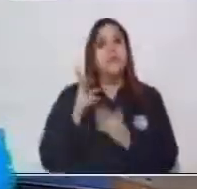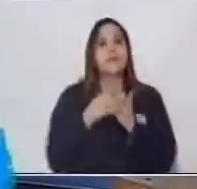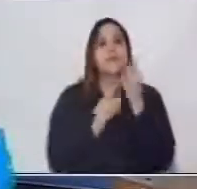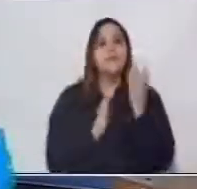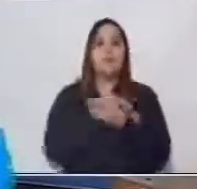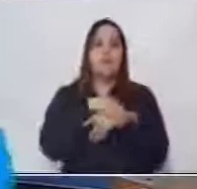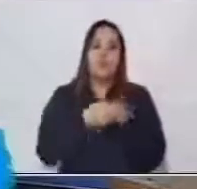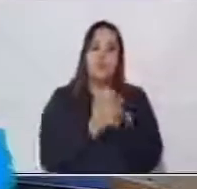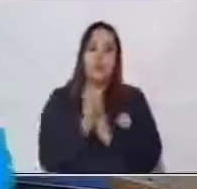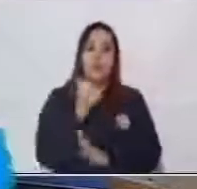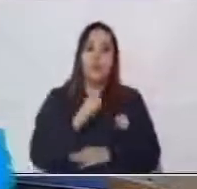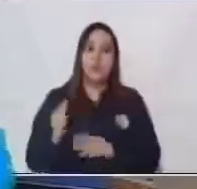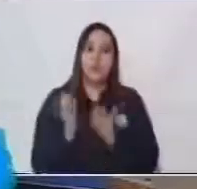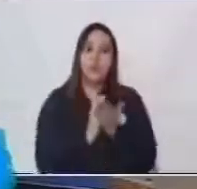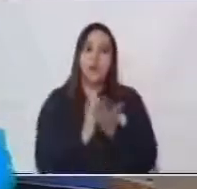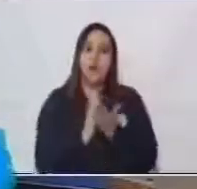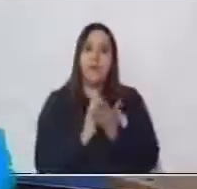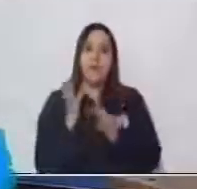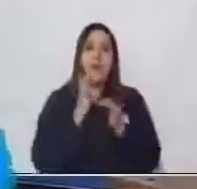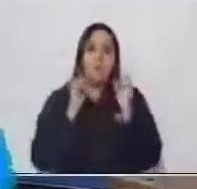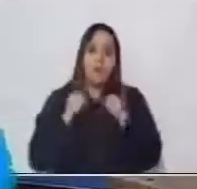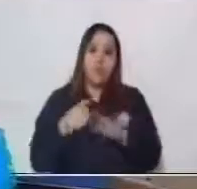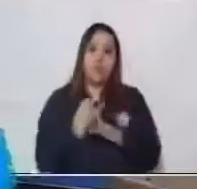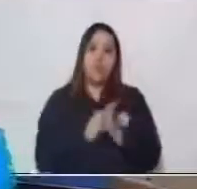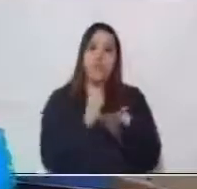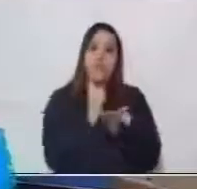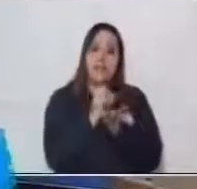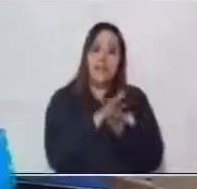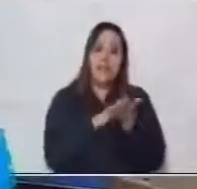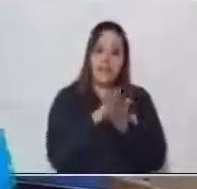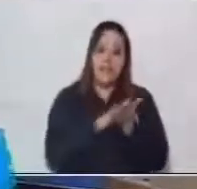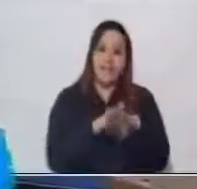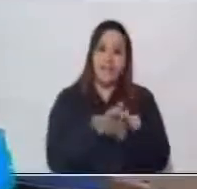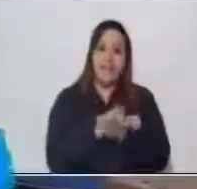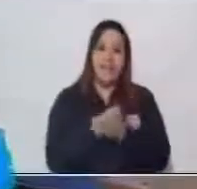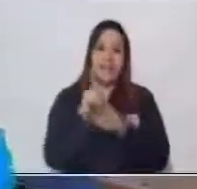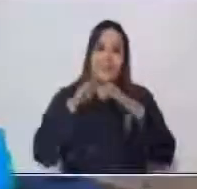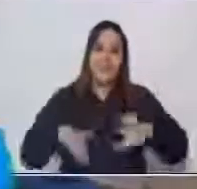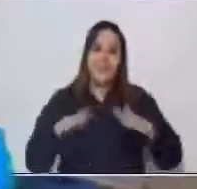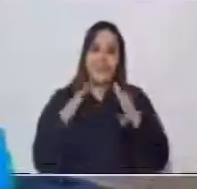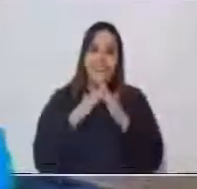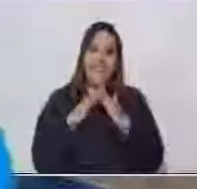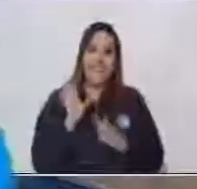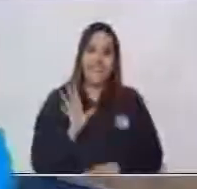constantemente tus manos con agua y jabón o las desinfectes con alcohol en gel. Y quédate en casa.